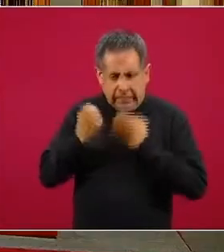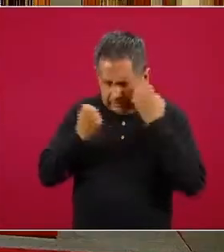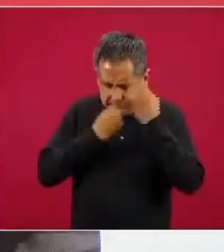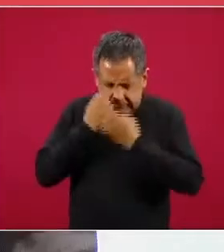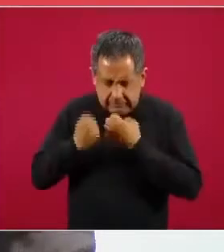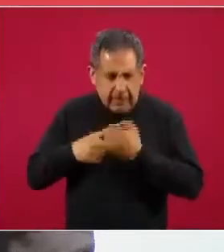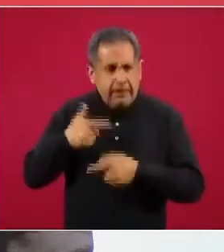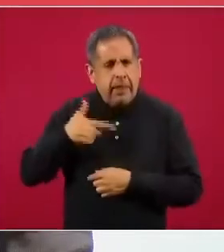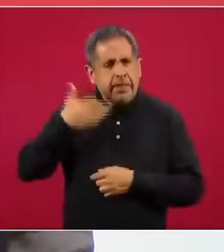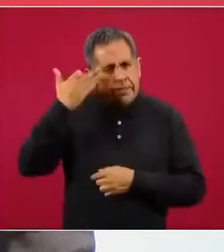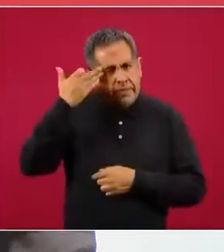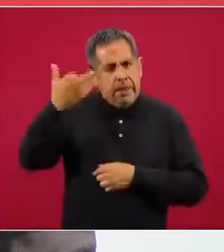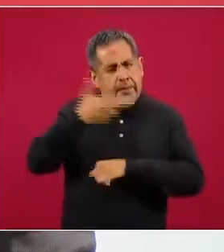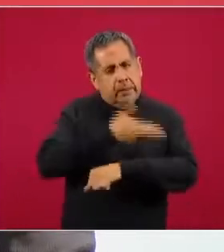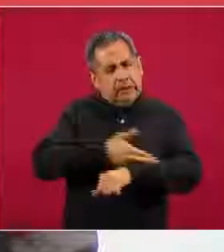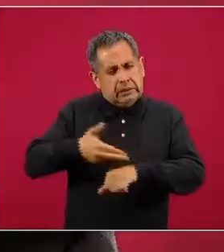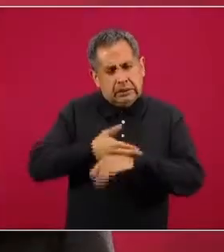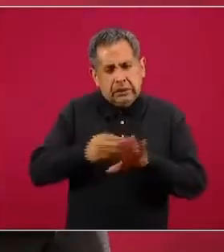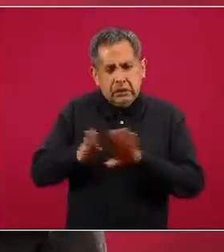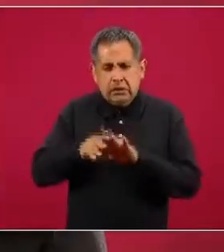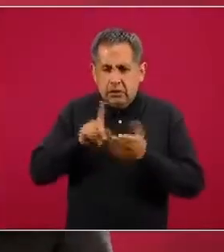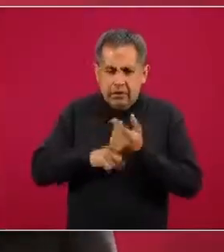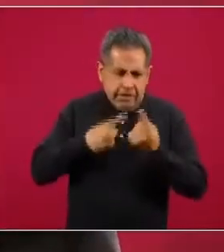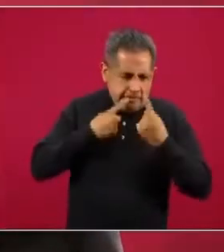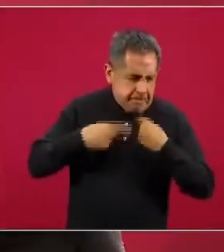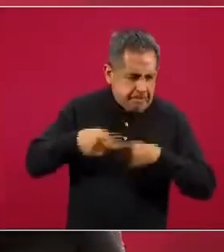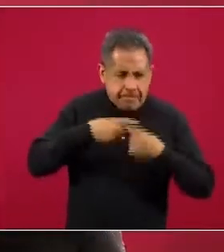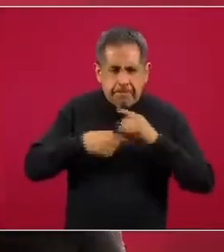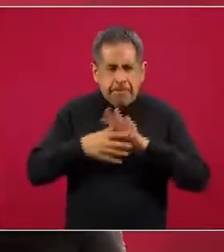eso lleva un proceso de